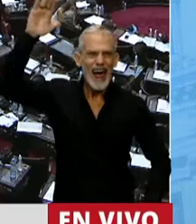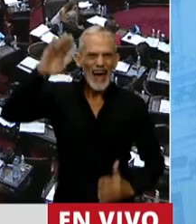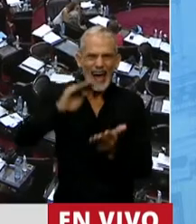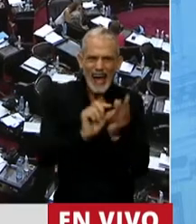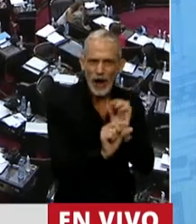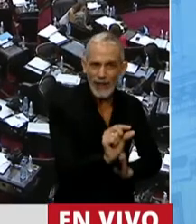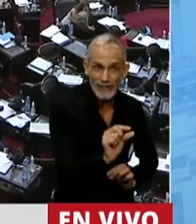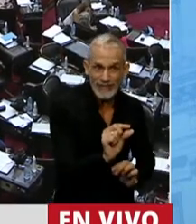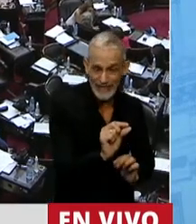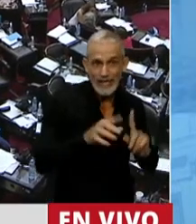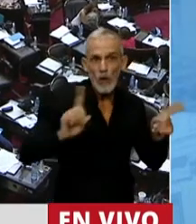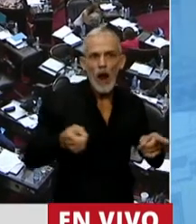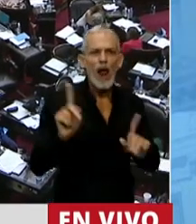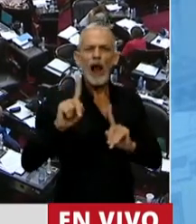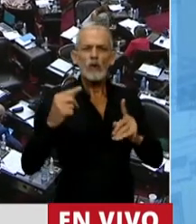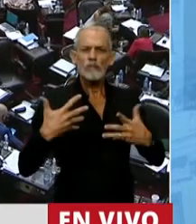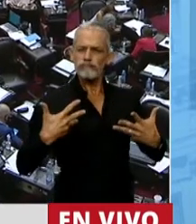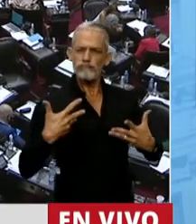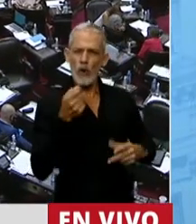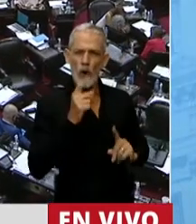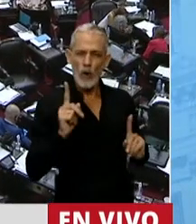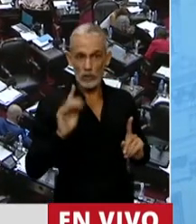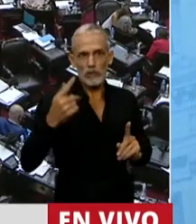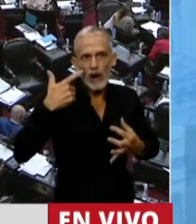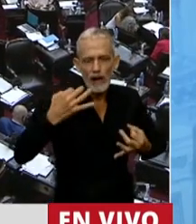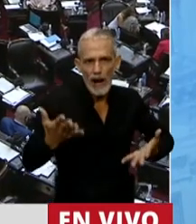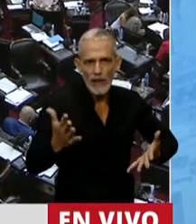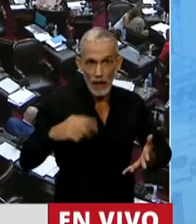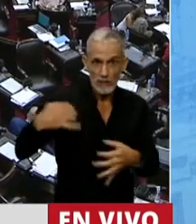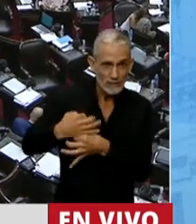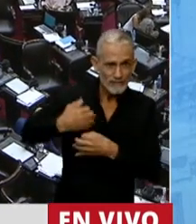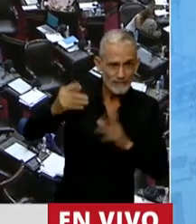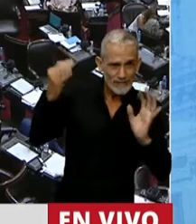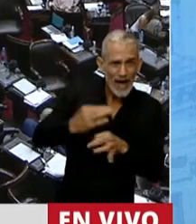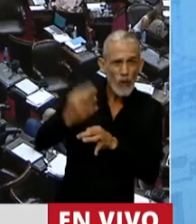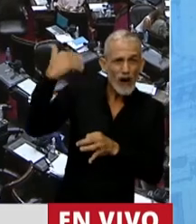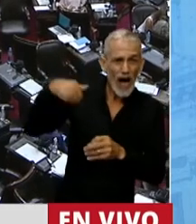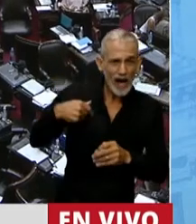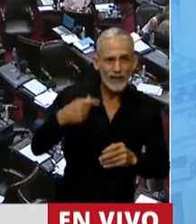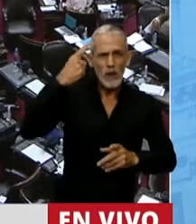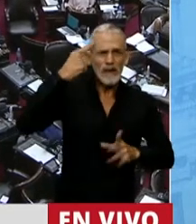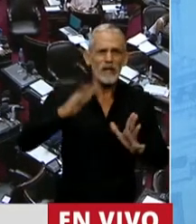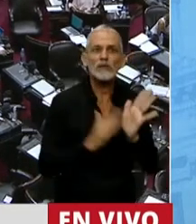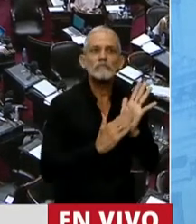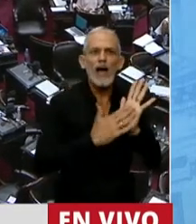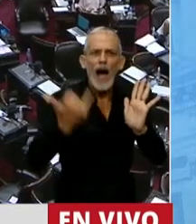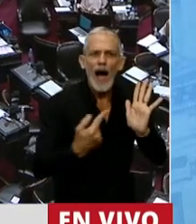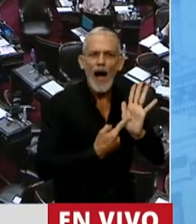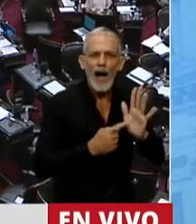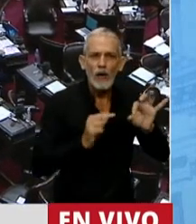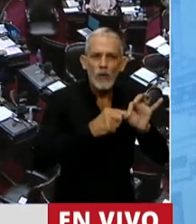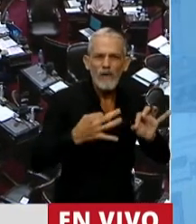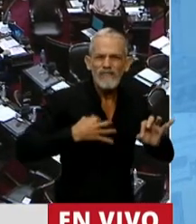sentido. A muchos les puede molestar, pero es la realidad. Y a mí me enseñaron eso en mi colegio, pensamiento crítico, evidencia científica.